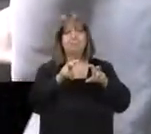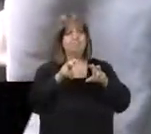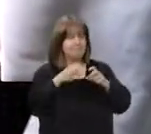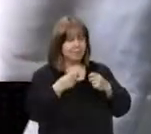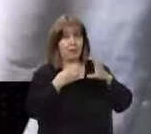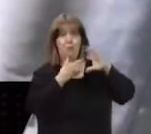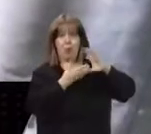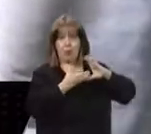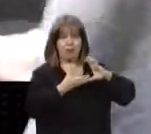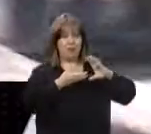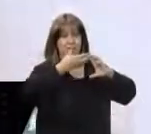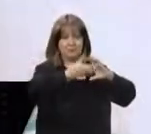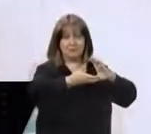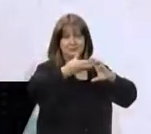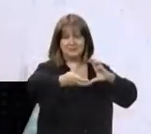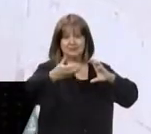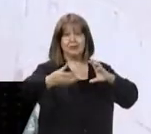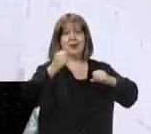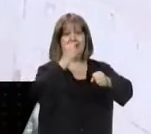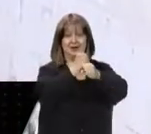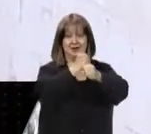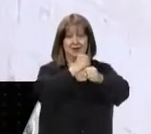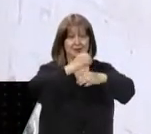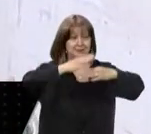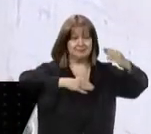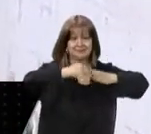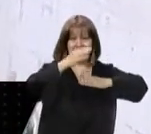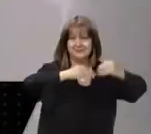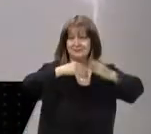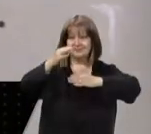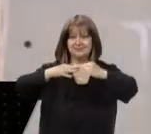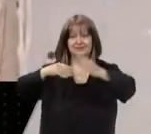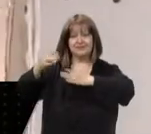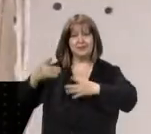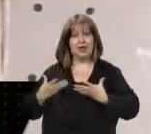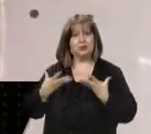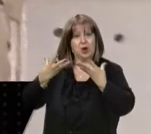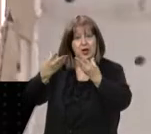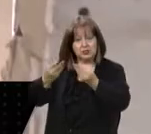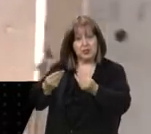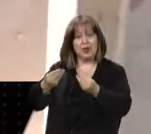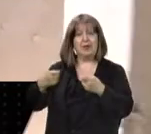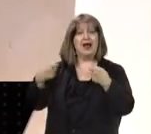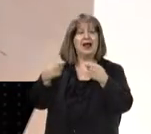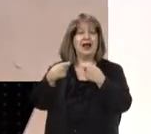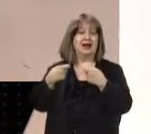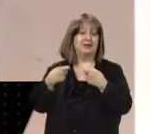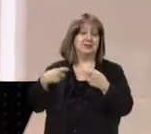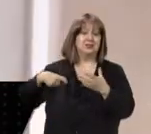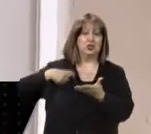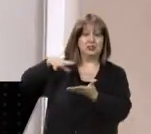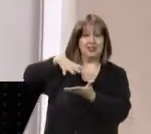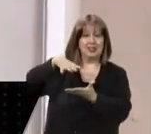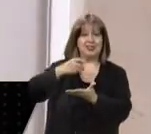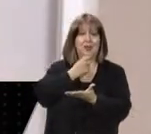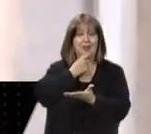podido estar haciendo todo esto que se están viendo ustedes en imágenes, que realmente va a ser de mucha ayuda para la sociedad mendocina, sobre todo para aquella